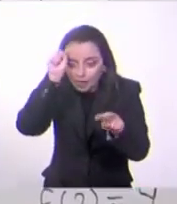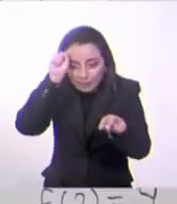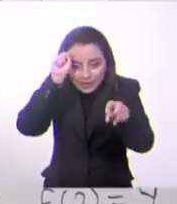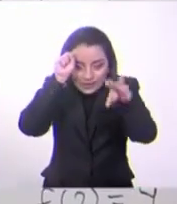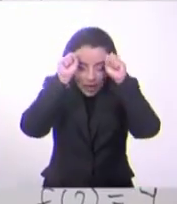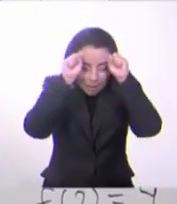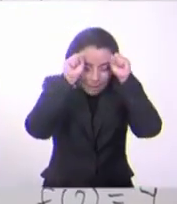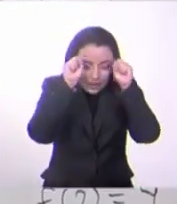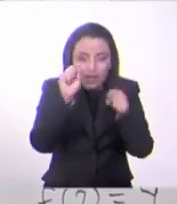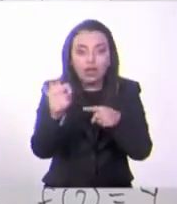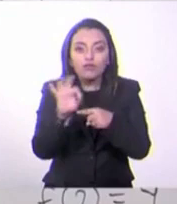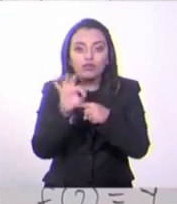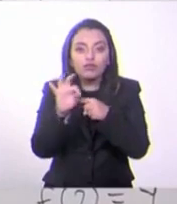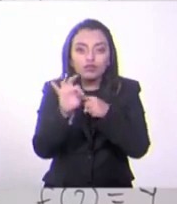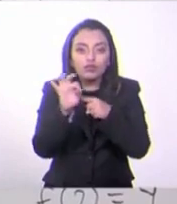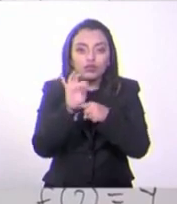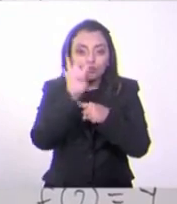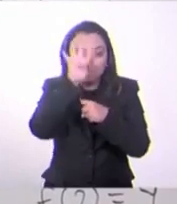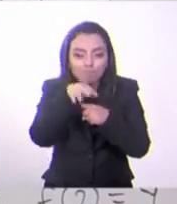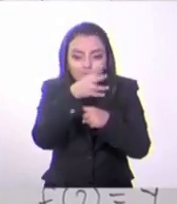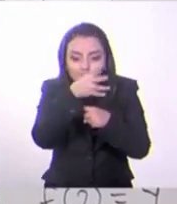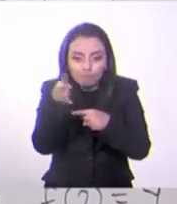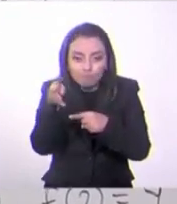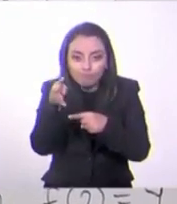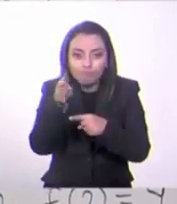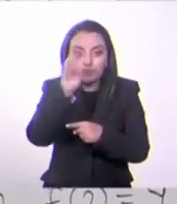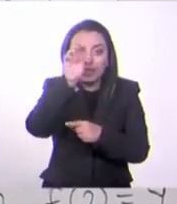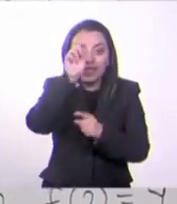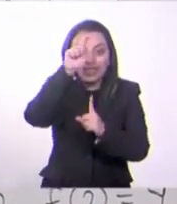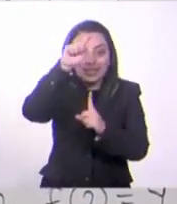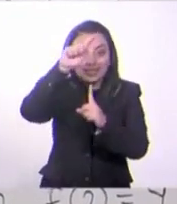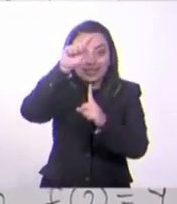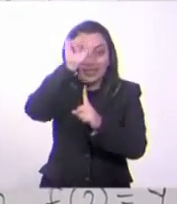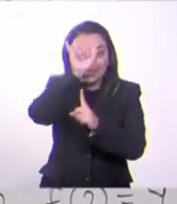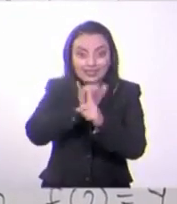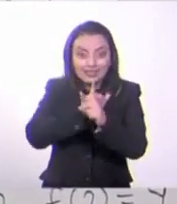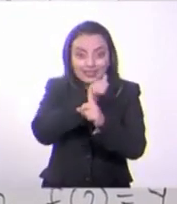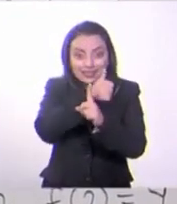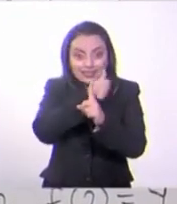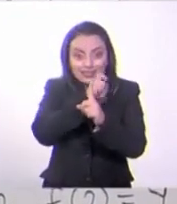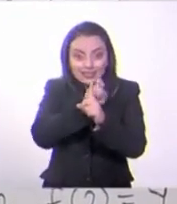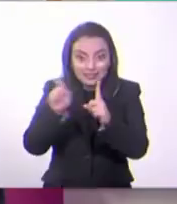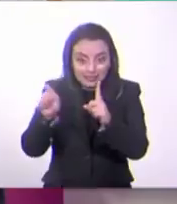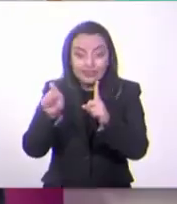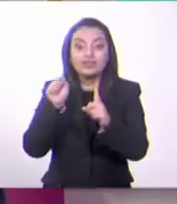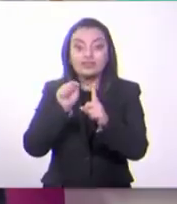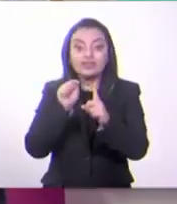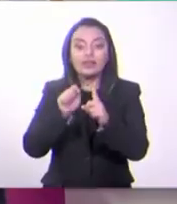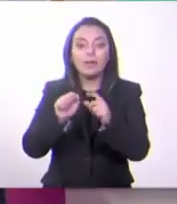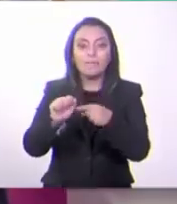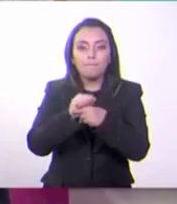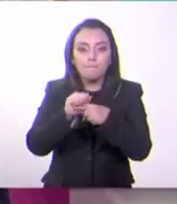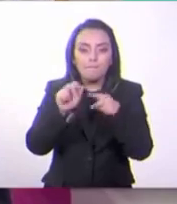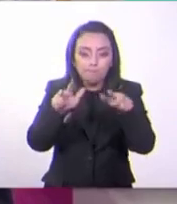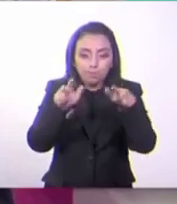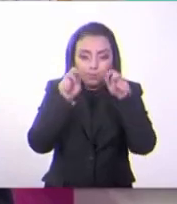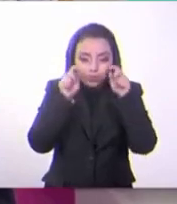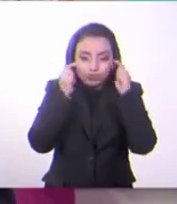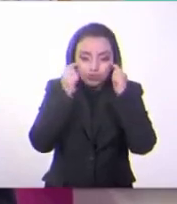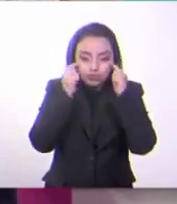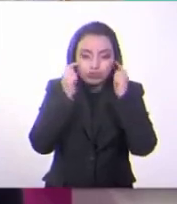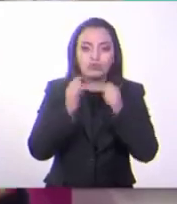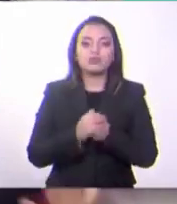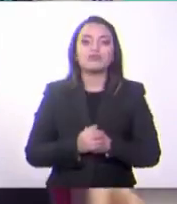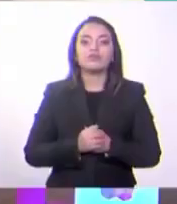podemos verificar si es o no es inyectiva. Inyectiva. No sé si hacemos algunos problemas del libro de texto.